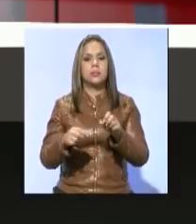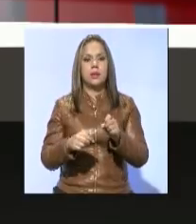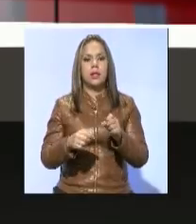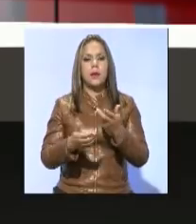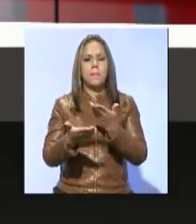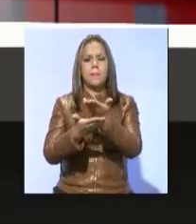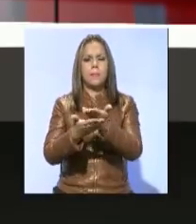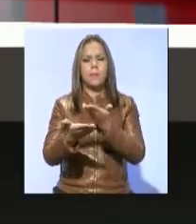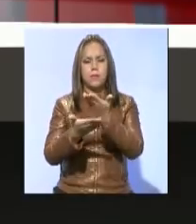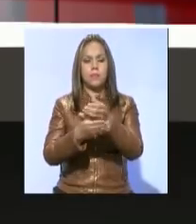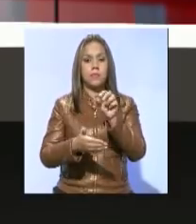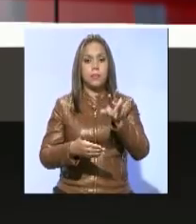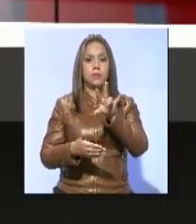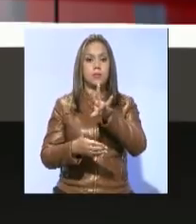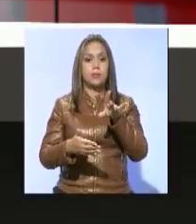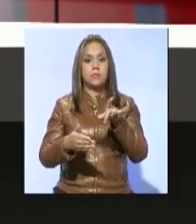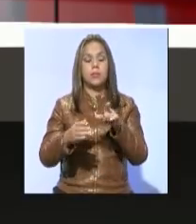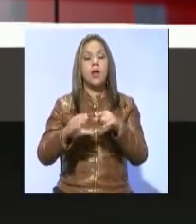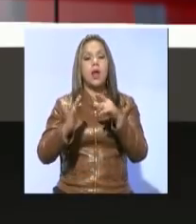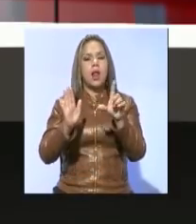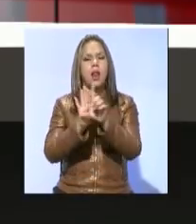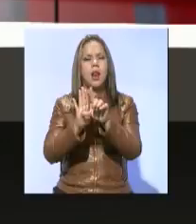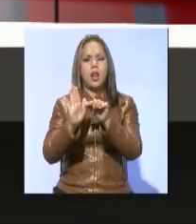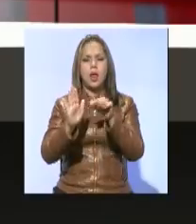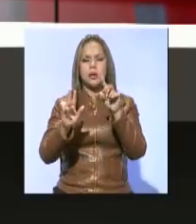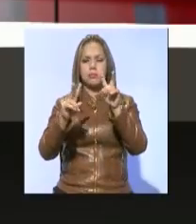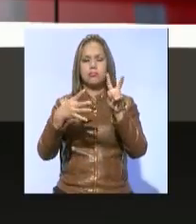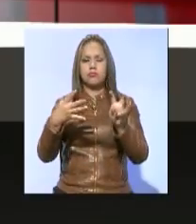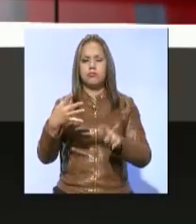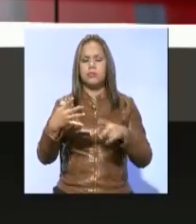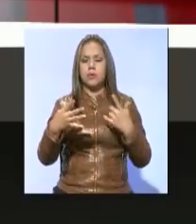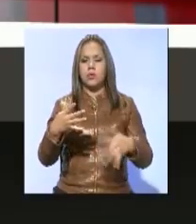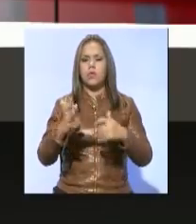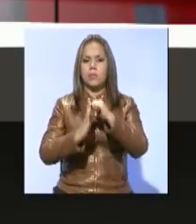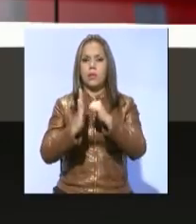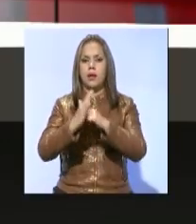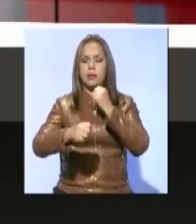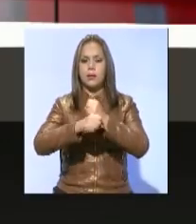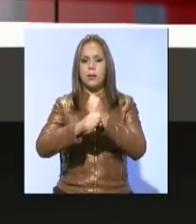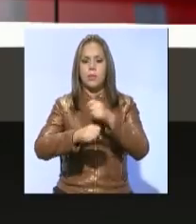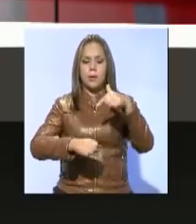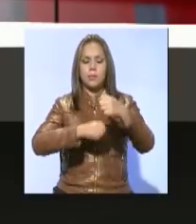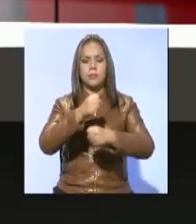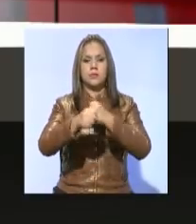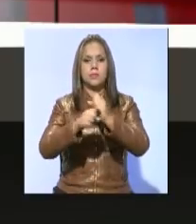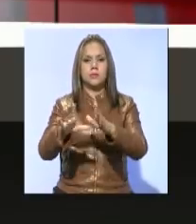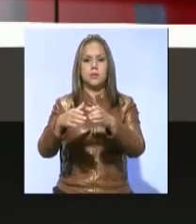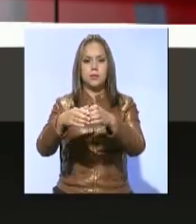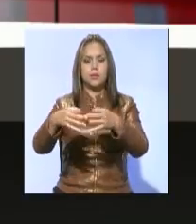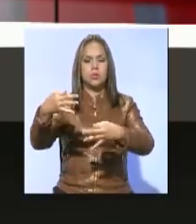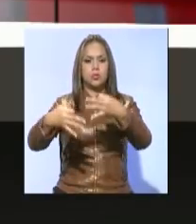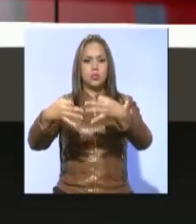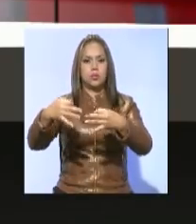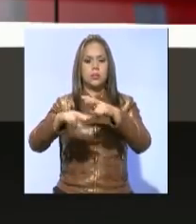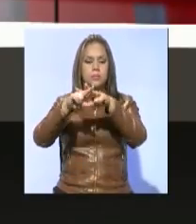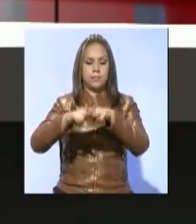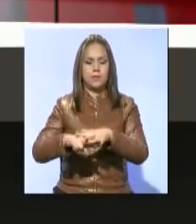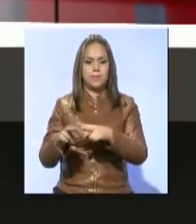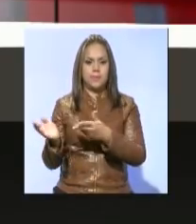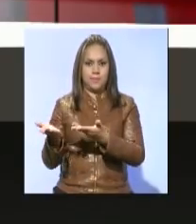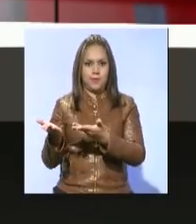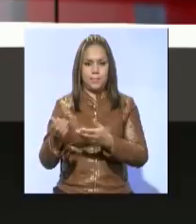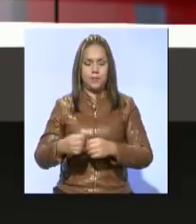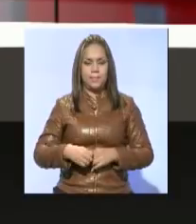de reformas al Código Penal han sido algunos de los temas que han marcado la agenda de trabajo de la Comisión de Justicia. Lo revisamos